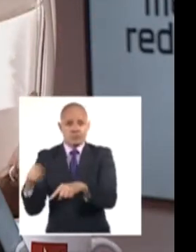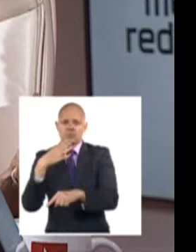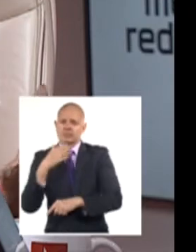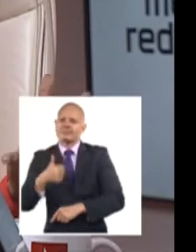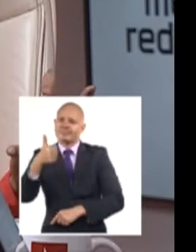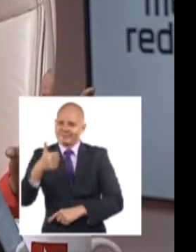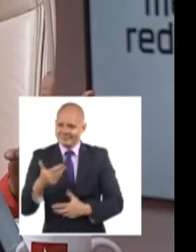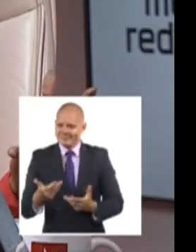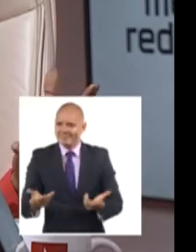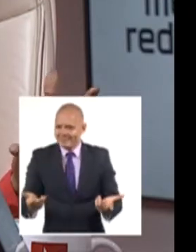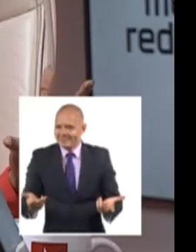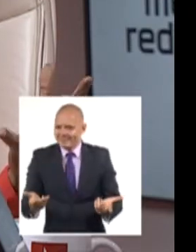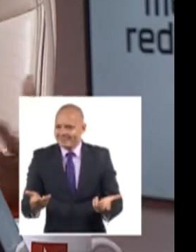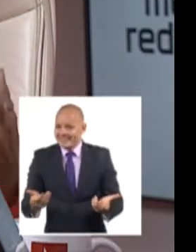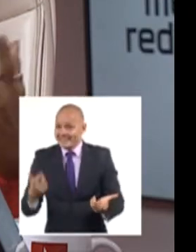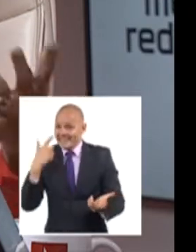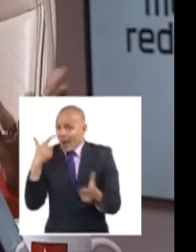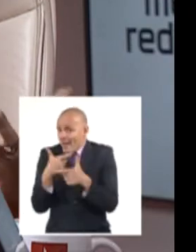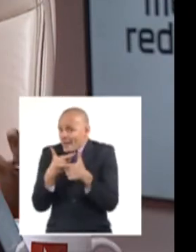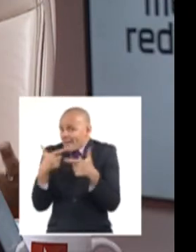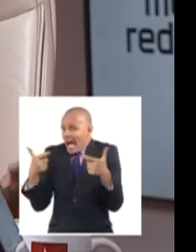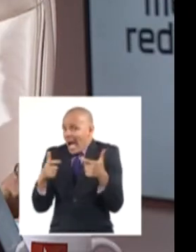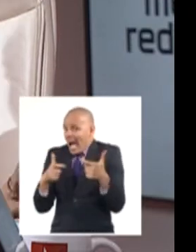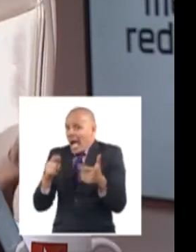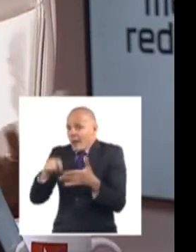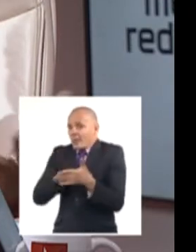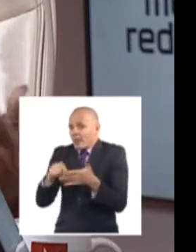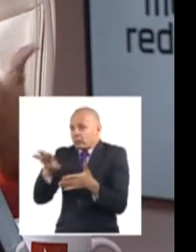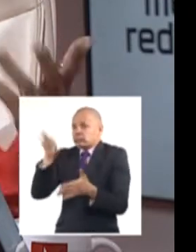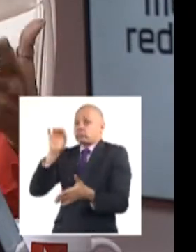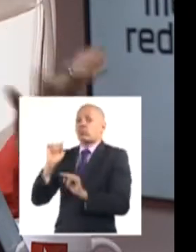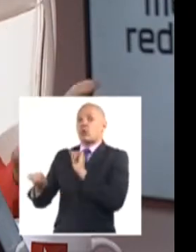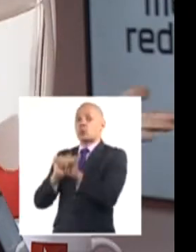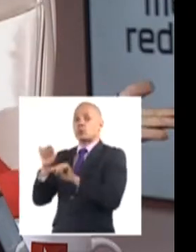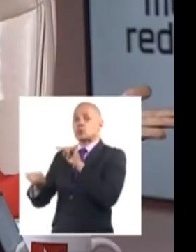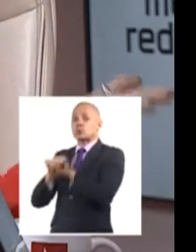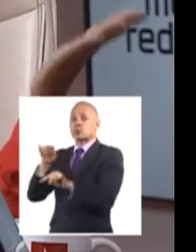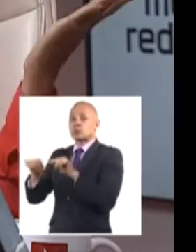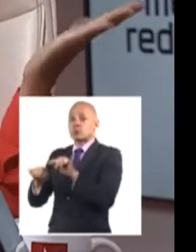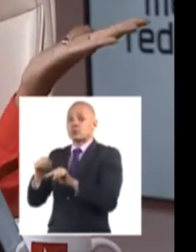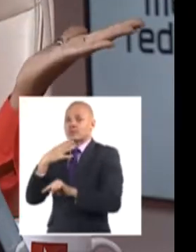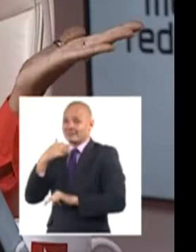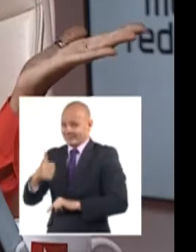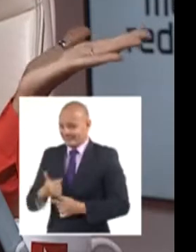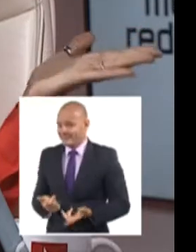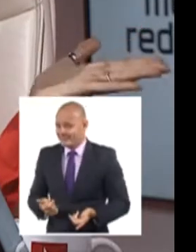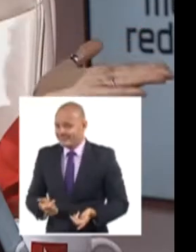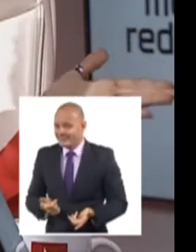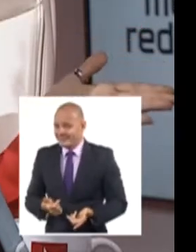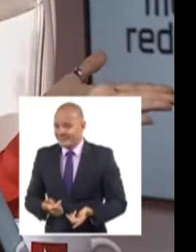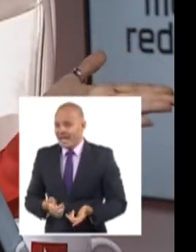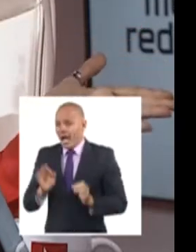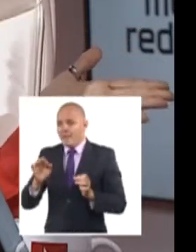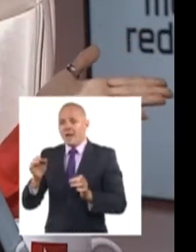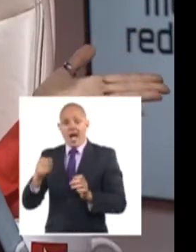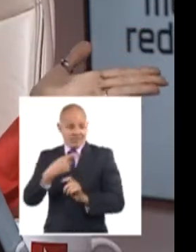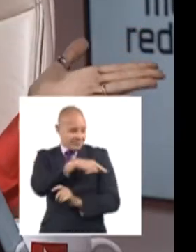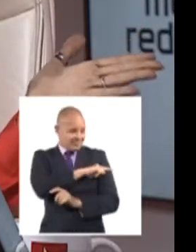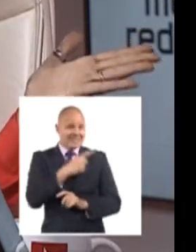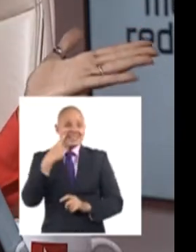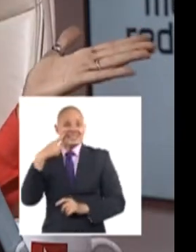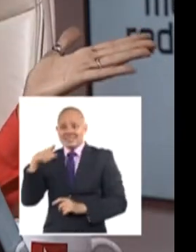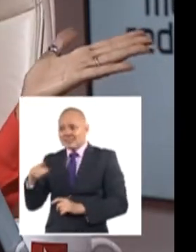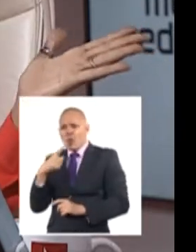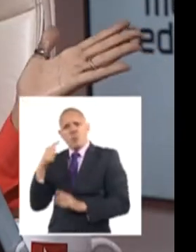respaldando la candidatura de gustavo petro y que es la es responsable el artífice de que se haya obtenido nada la muy buena votación